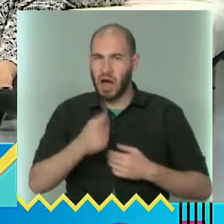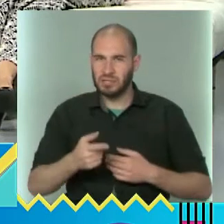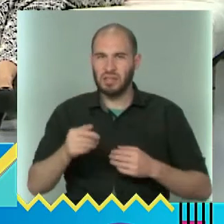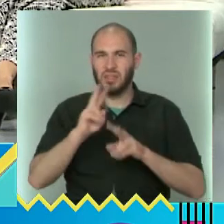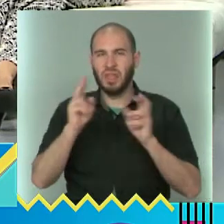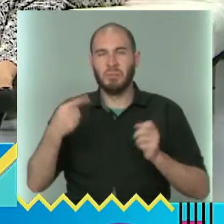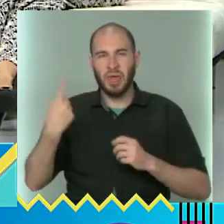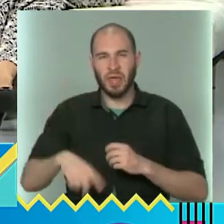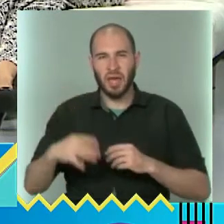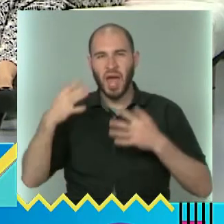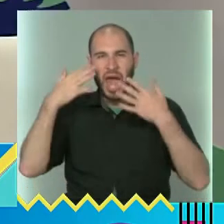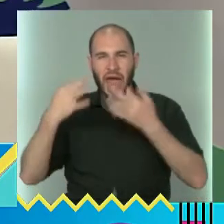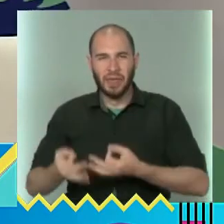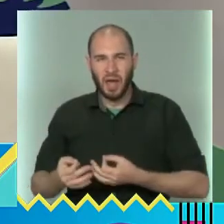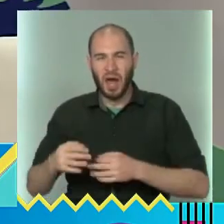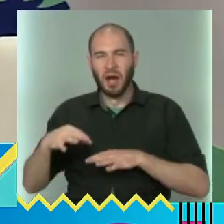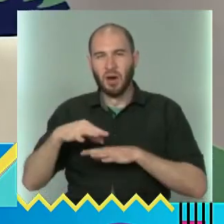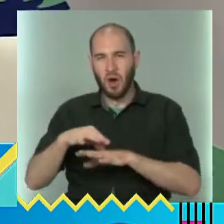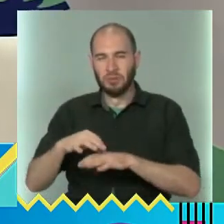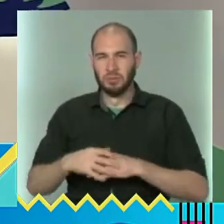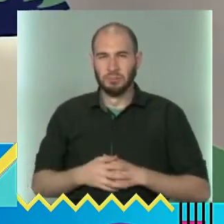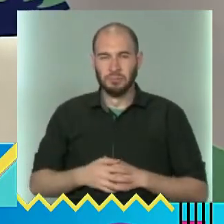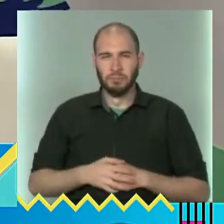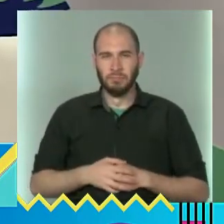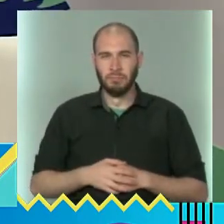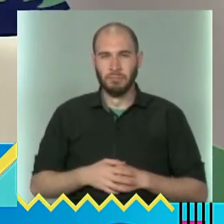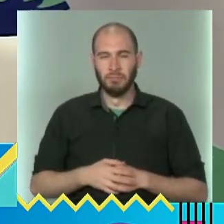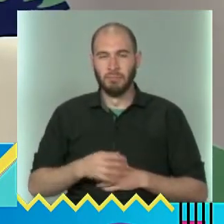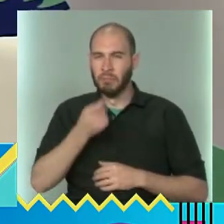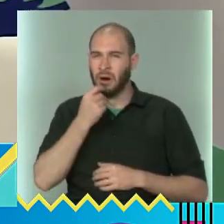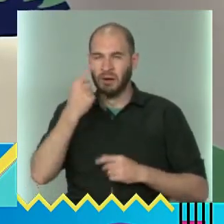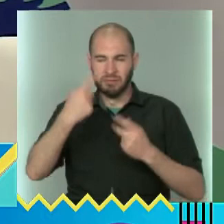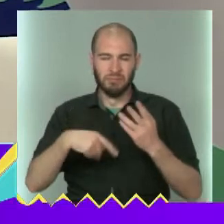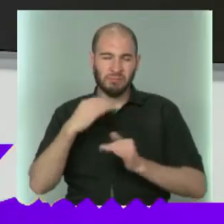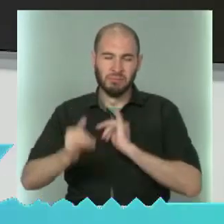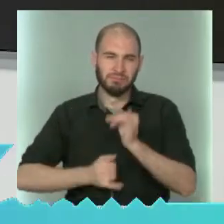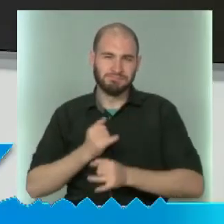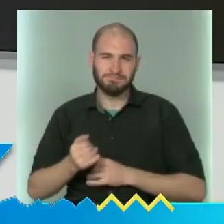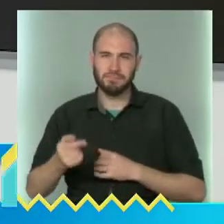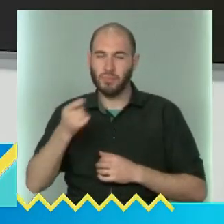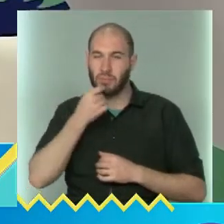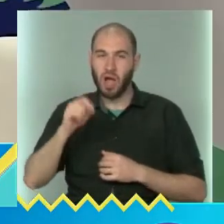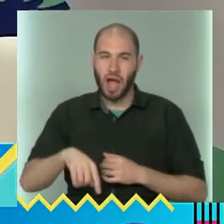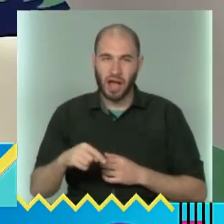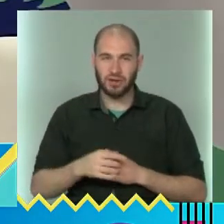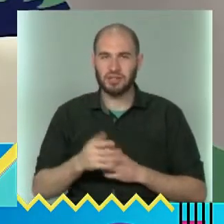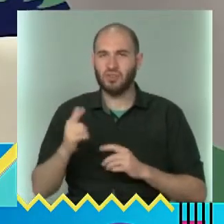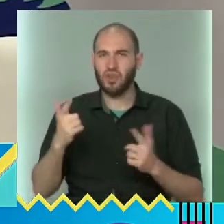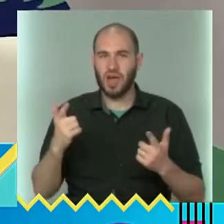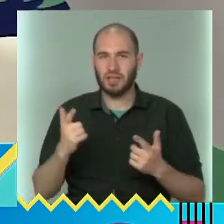qué se trata la ética de un coach, podría decirte muchas cosas. Primero, nosotros hoy por hoy no tenemos